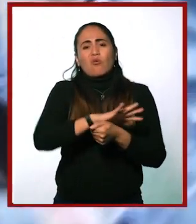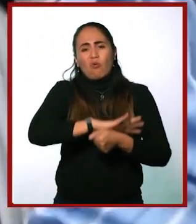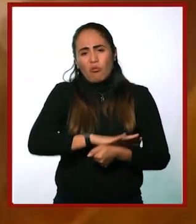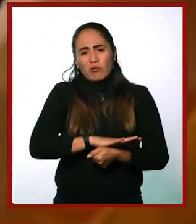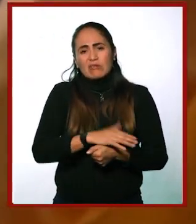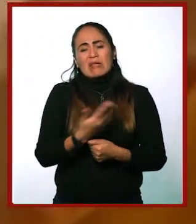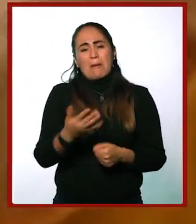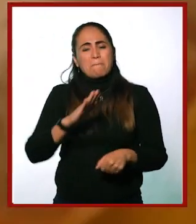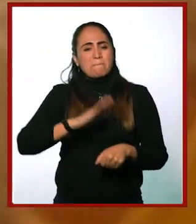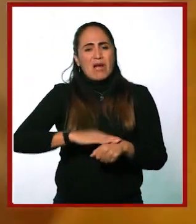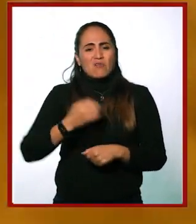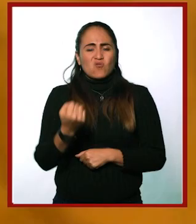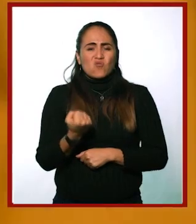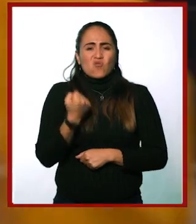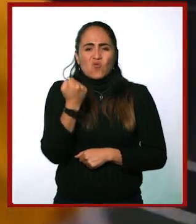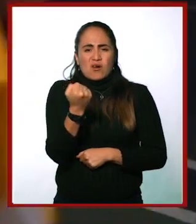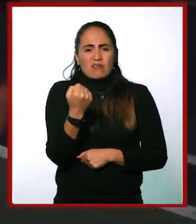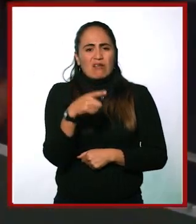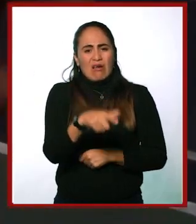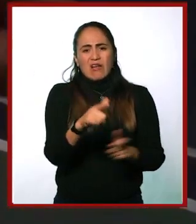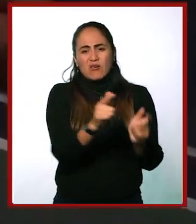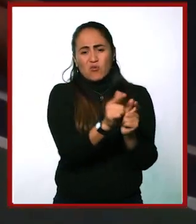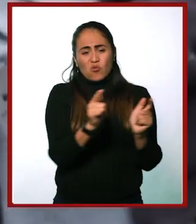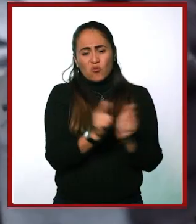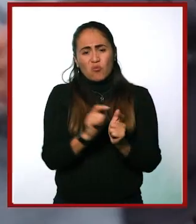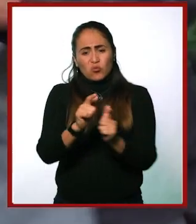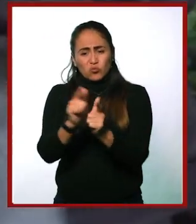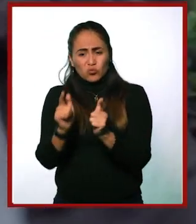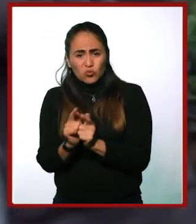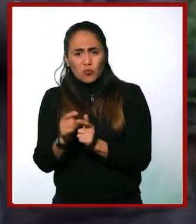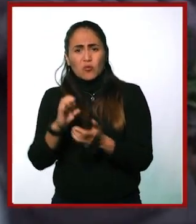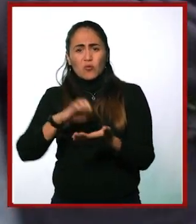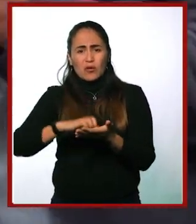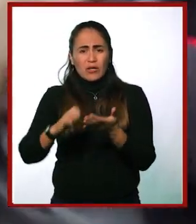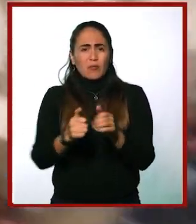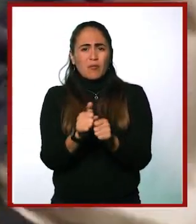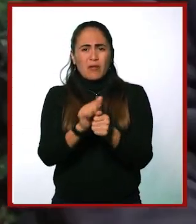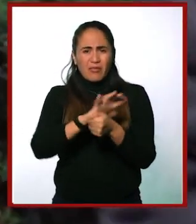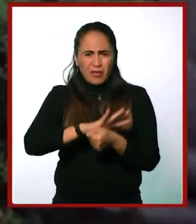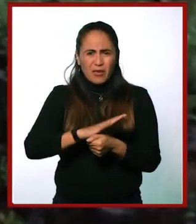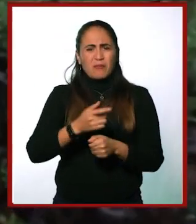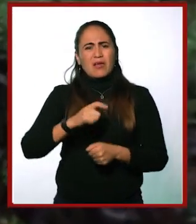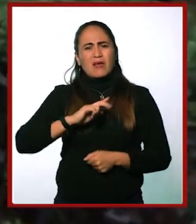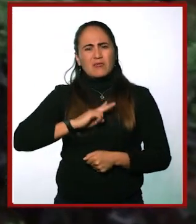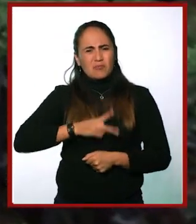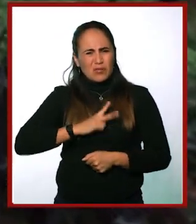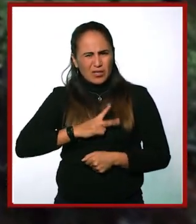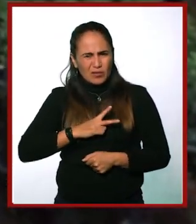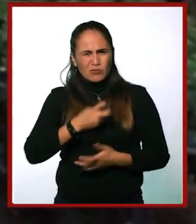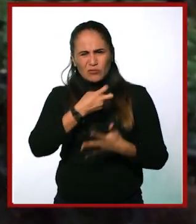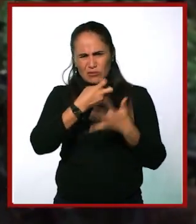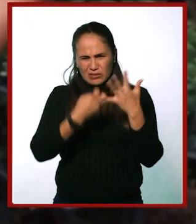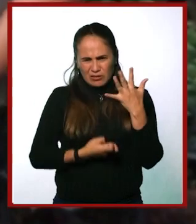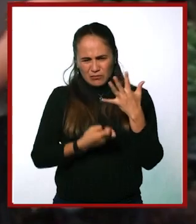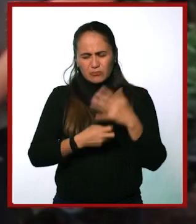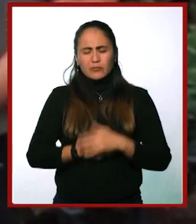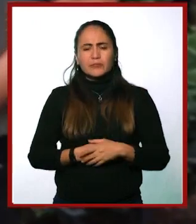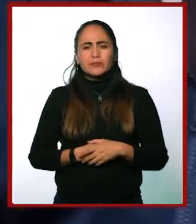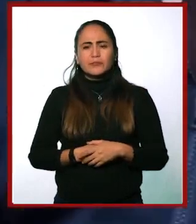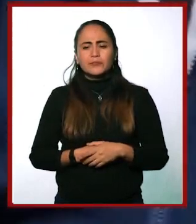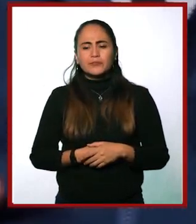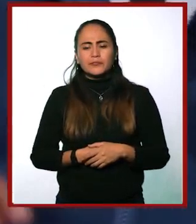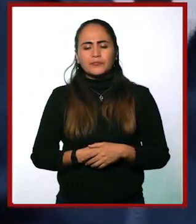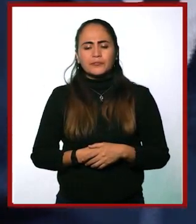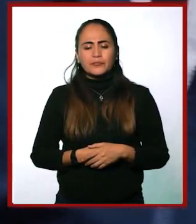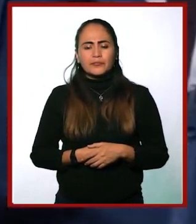efectos y con mayor fuerza en ciertos grupos que en otros. Las pandemias, los virus, este tipo de problemas, lo que hacen